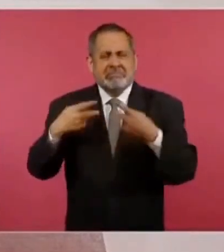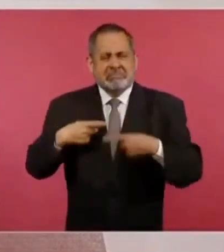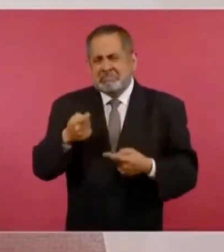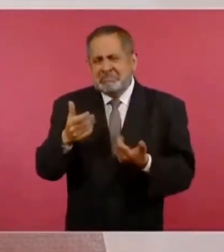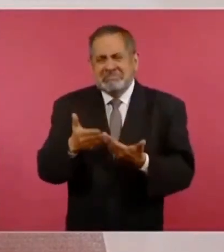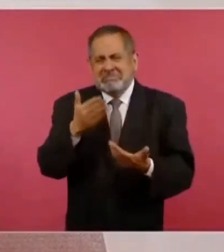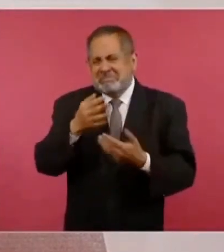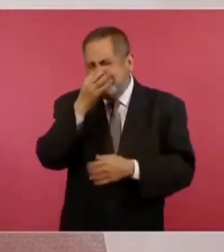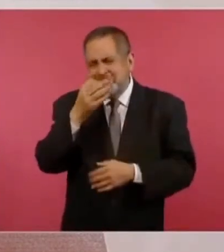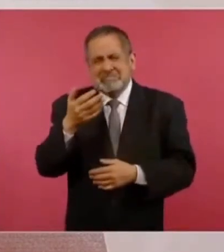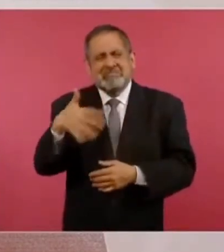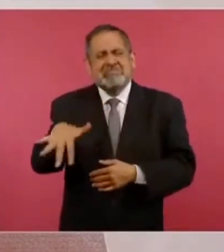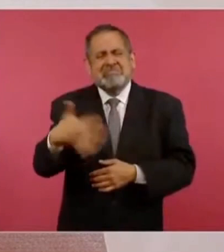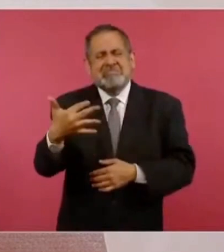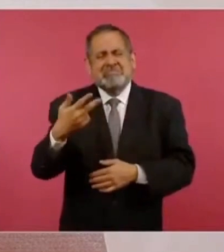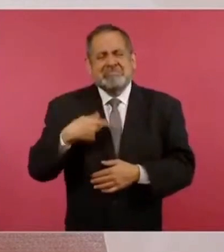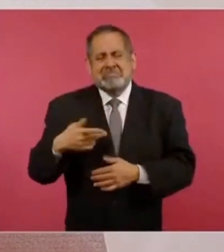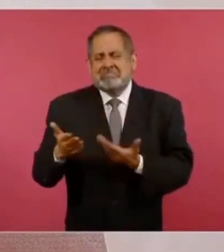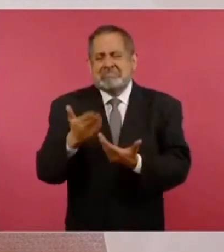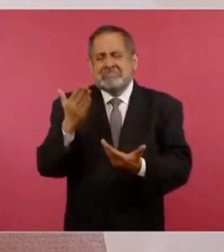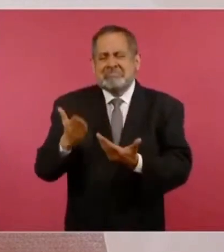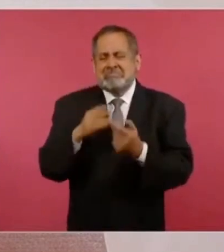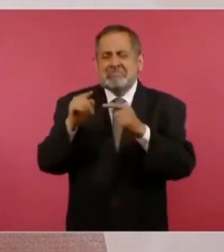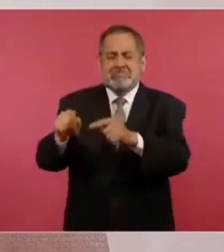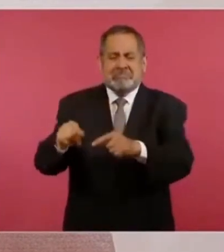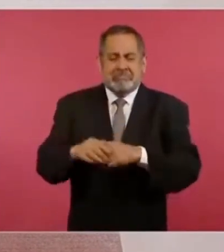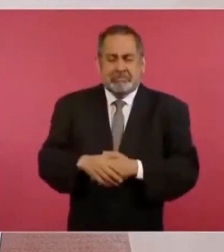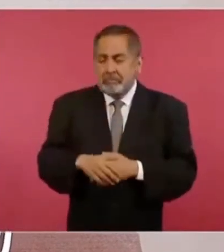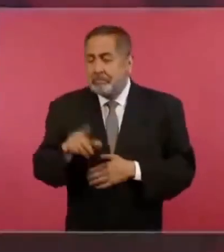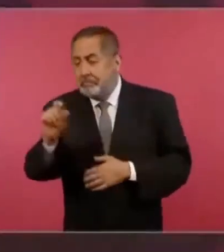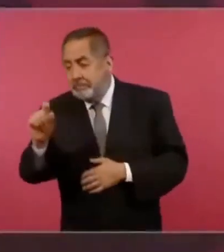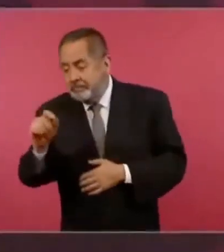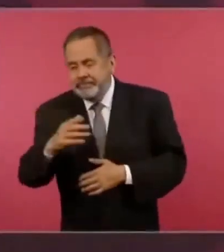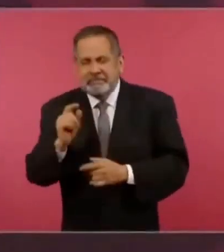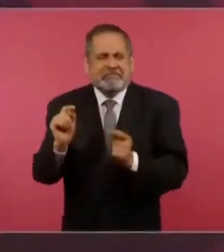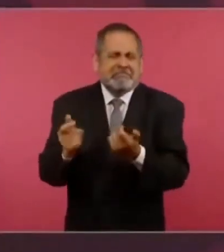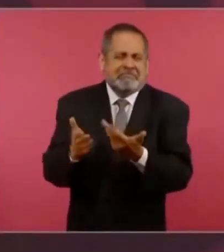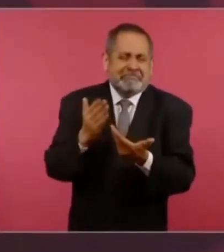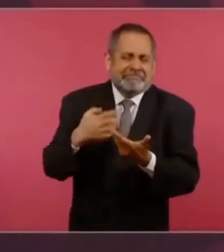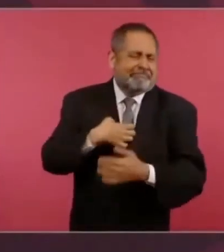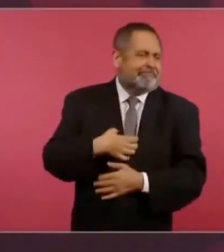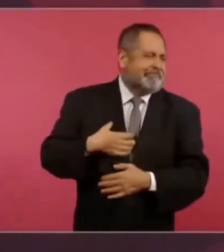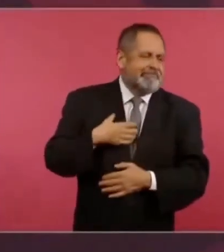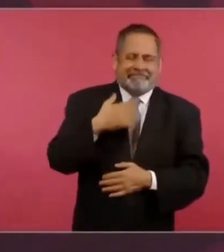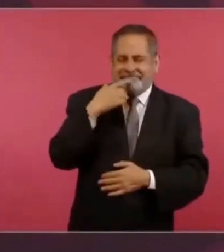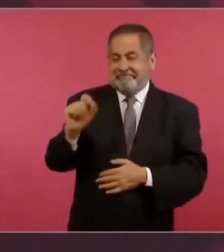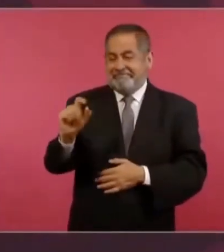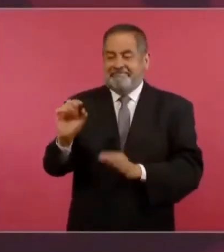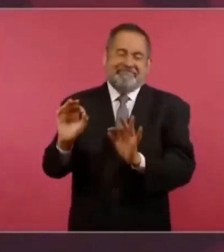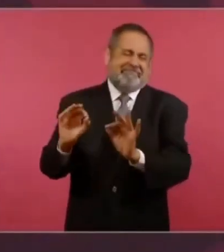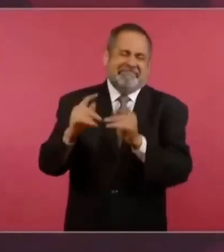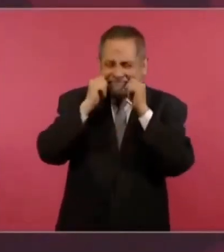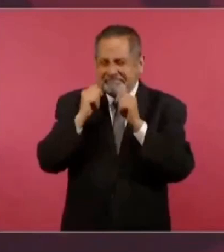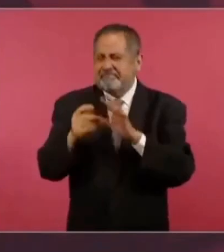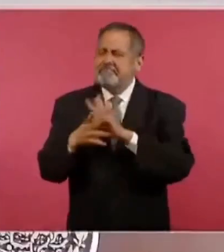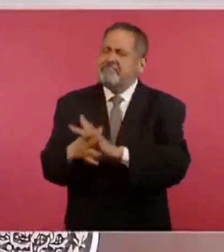gentes, 15. Cuando llegaban 20 me alegraba, ya era un meeting.